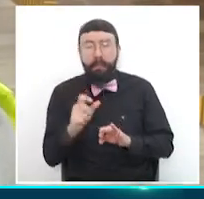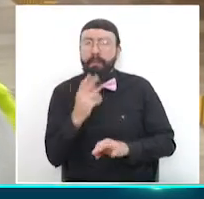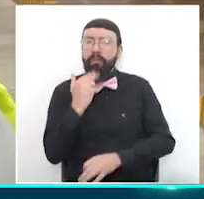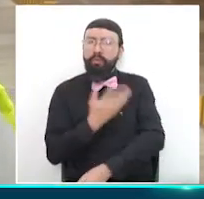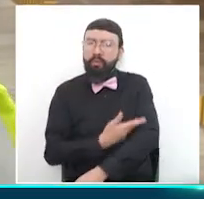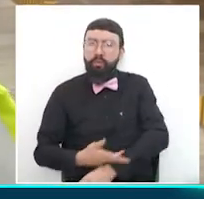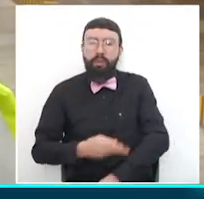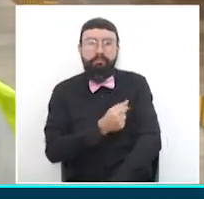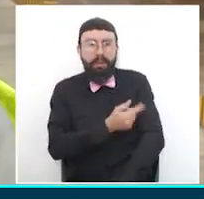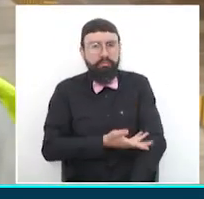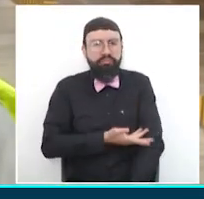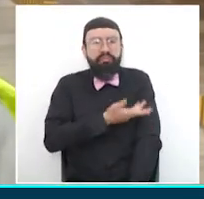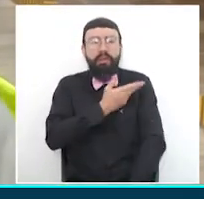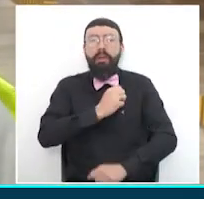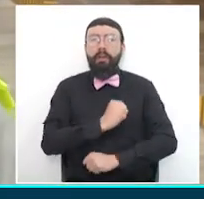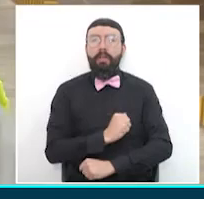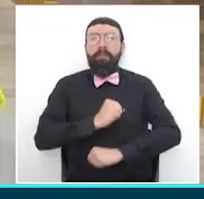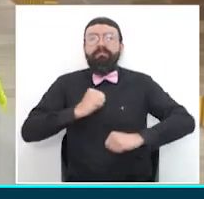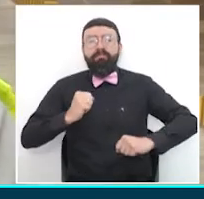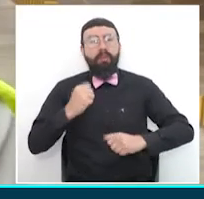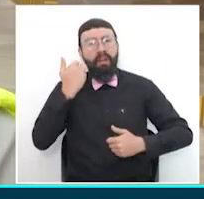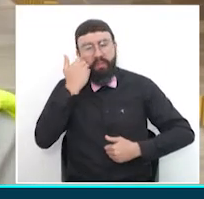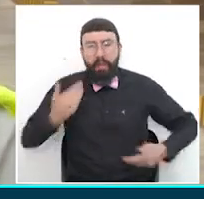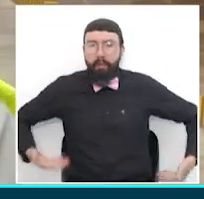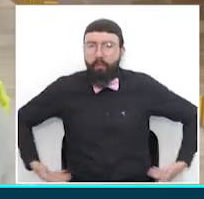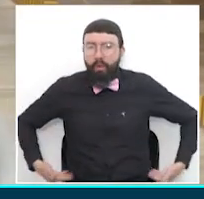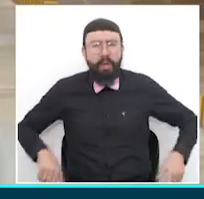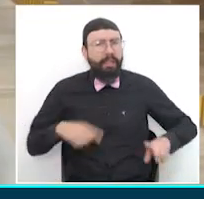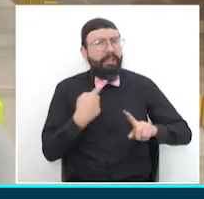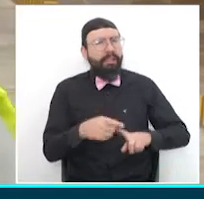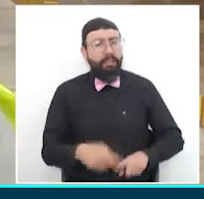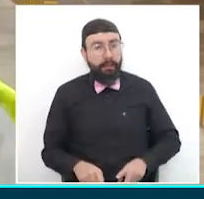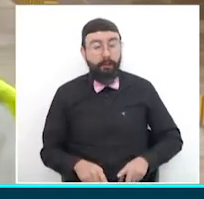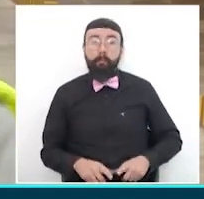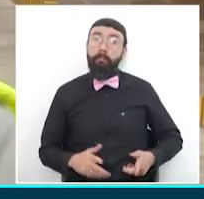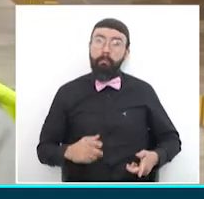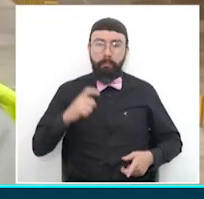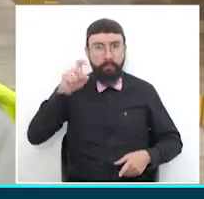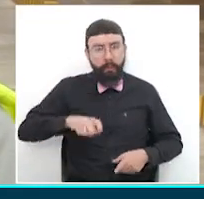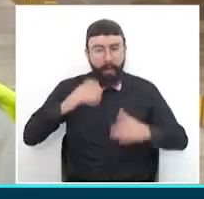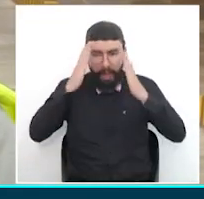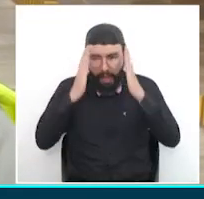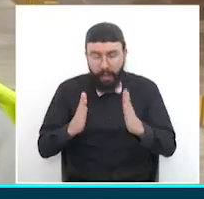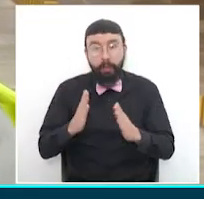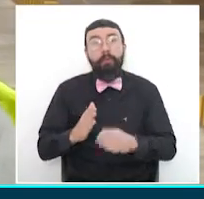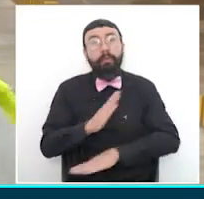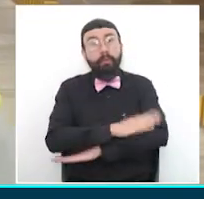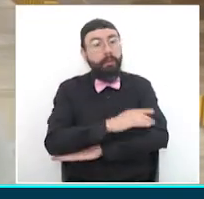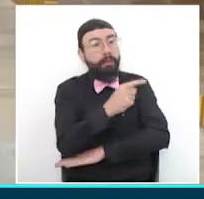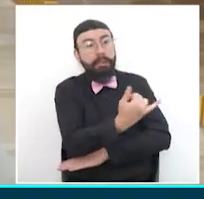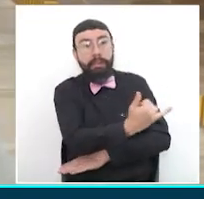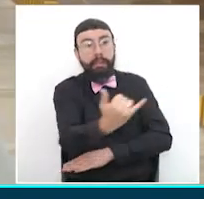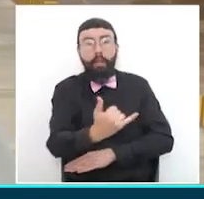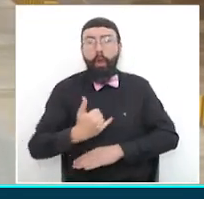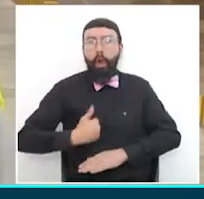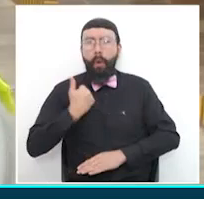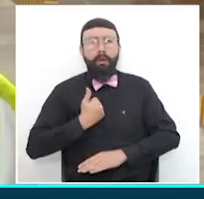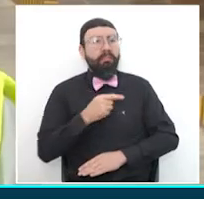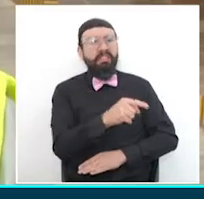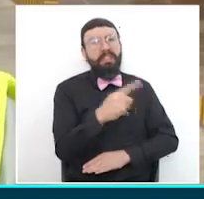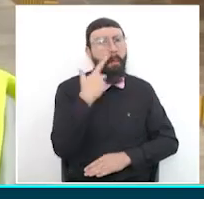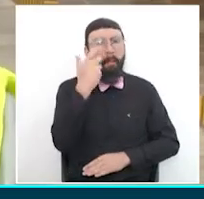crónicas, obesos, entre otros, donde tenemos que poner atención en este momento es en la población joven, que es la que se